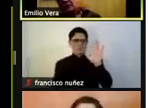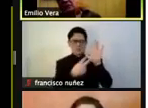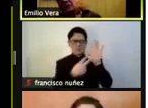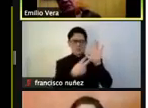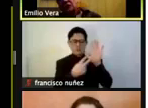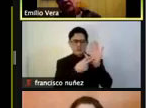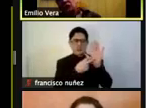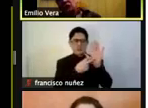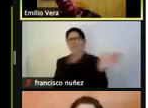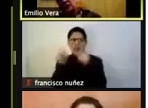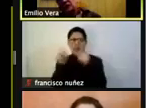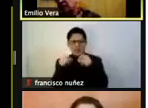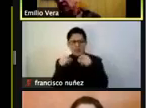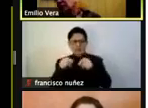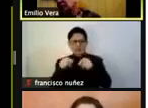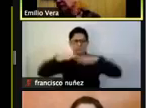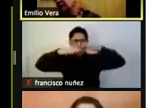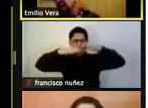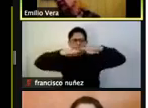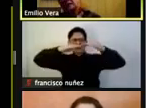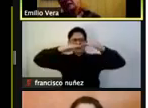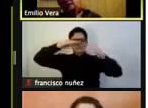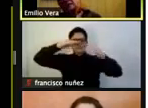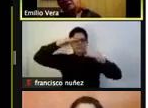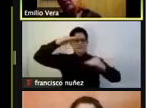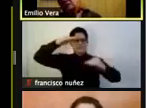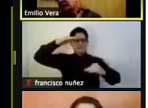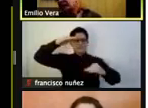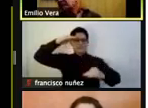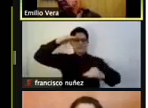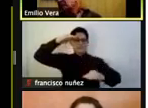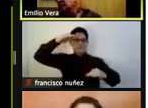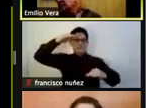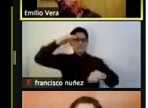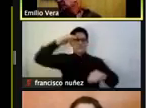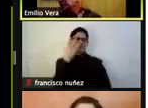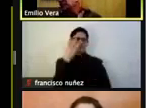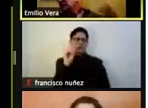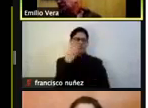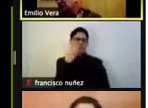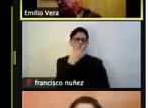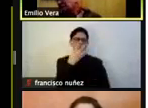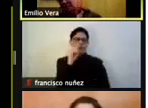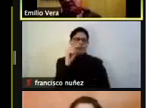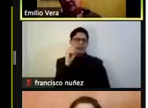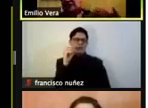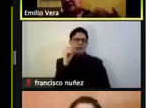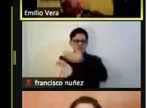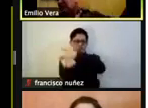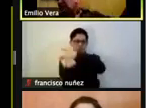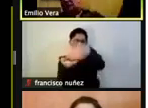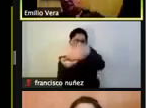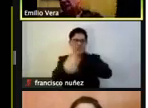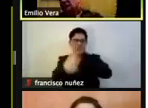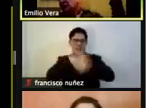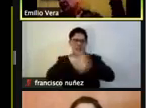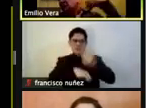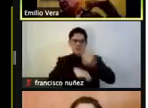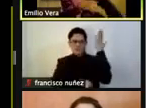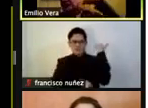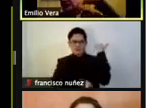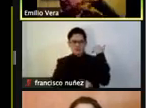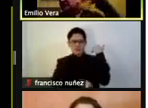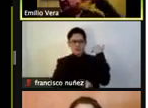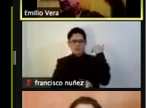que tiene 30, 40 millones de años. Allá estamos hablando de corteza oceánica de 0 millones de años,